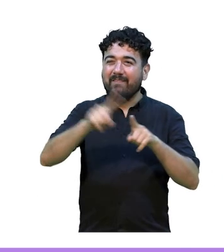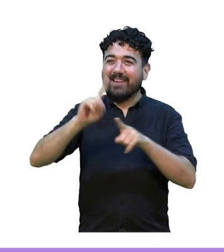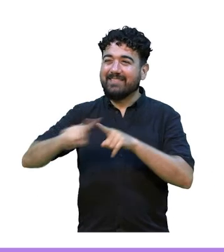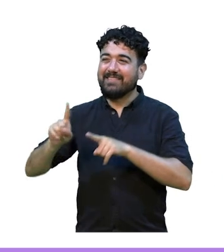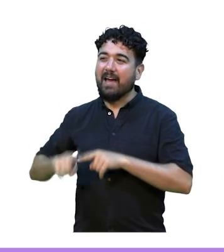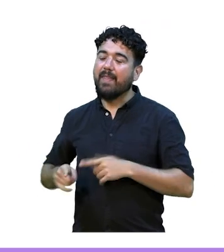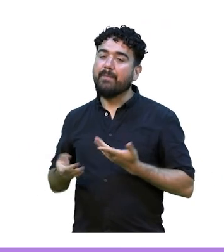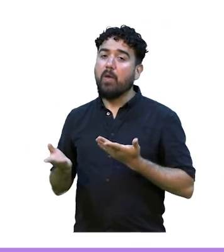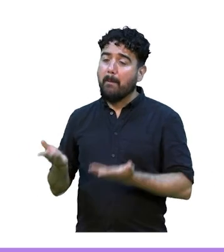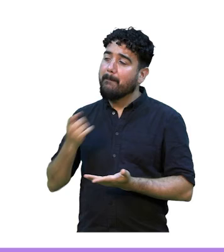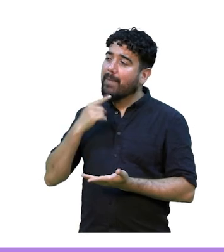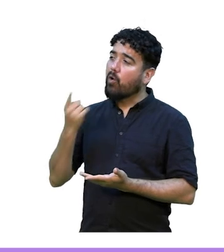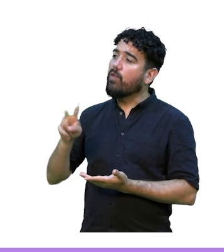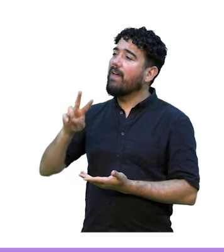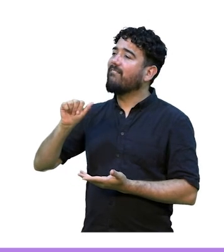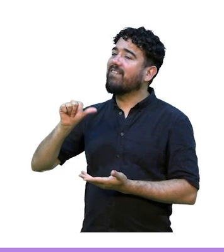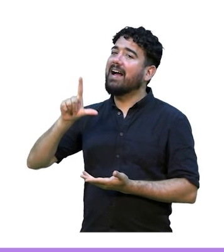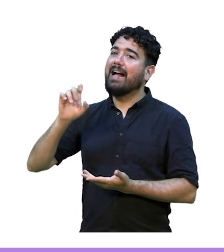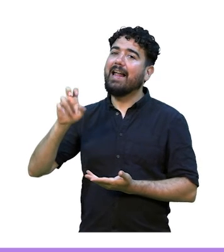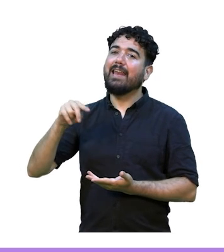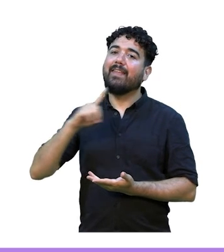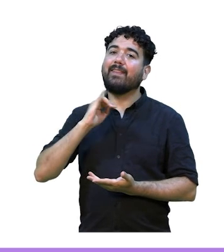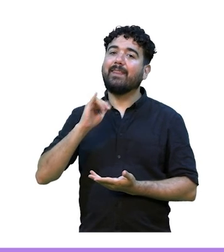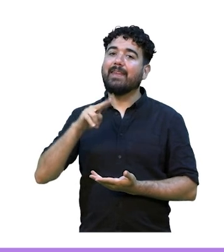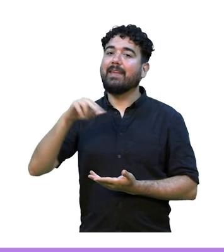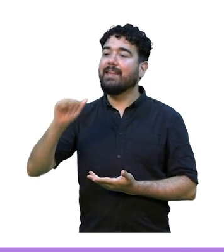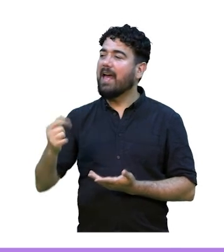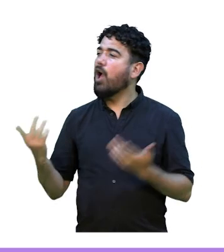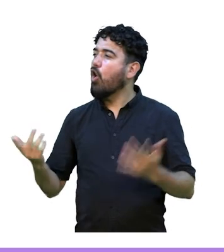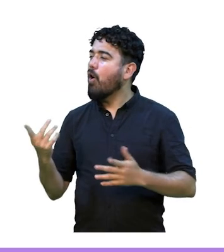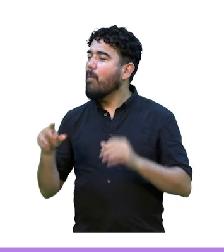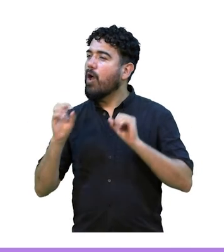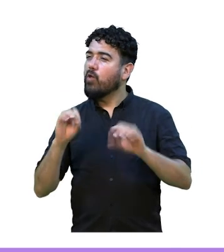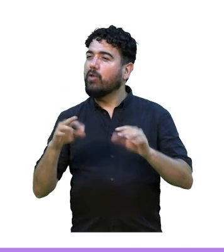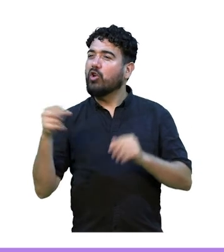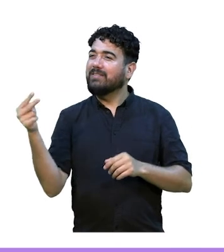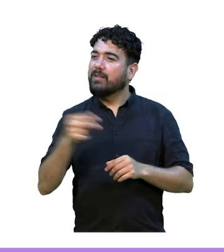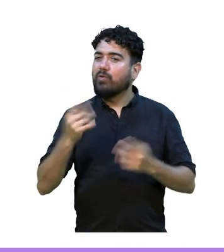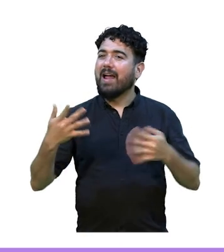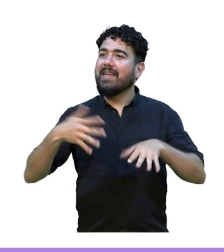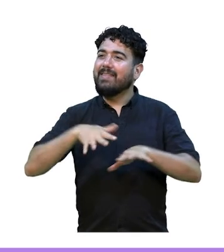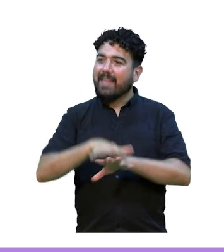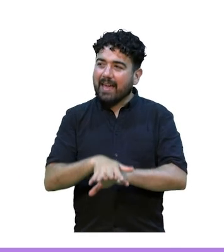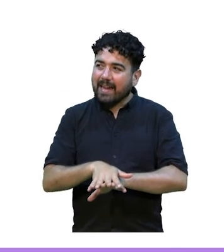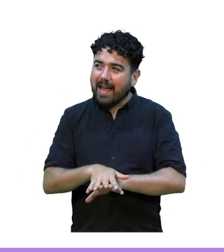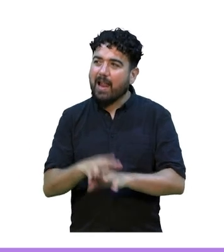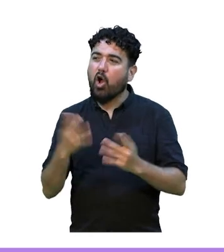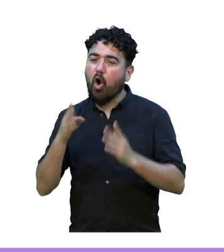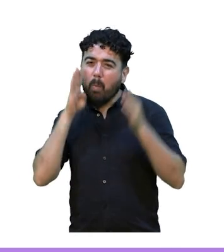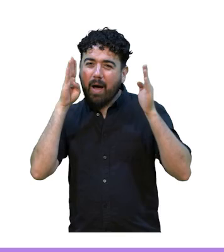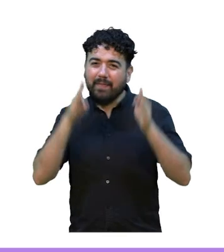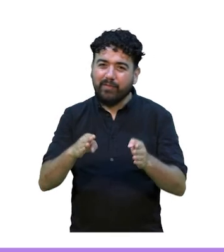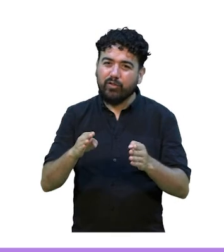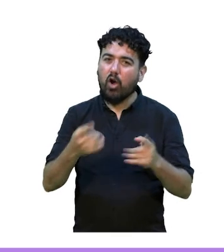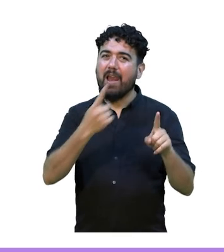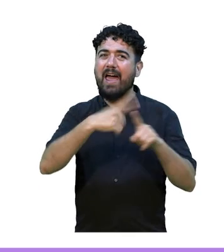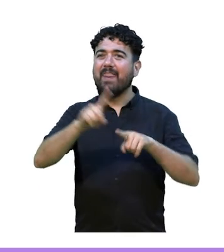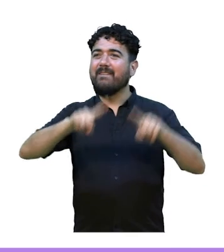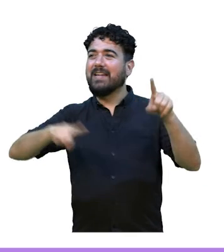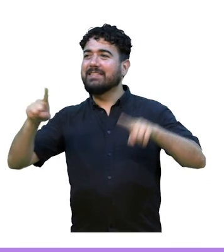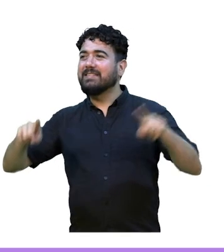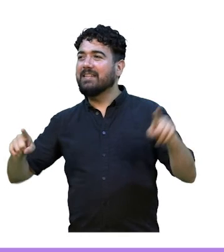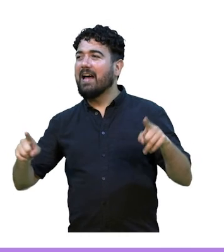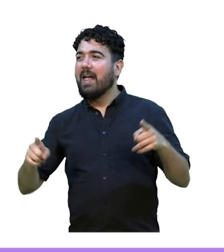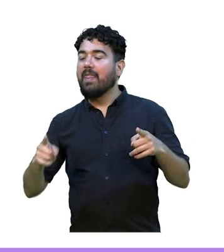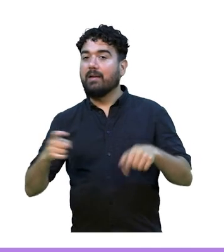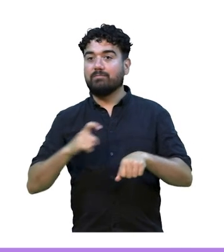aquí me gustaría saber, Valentina, ¿cómo es que se está abordando la educación sexual integral desde el punto de vista de las